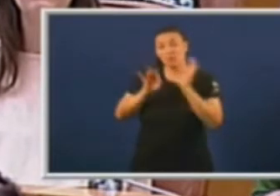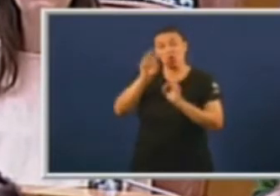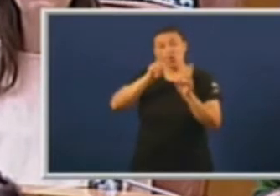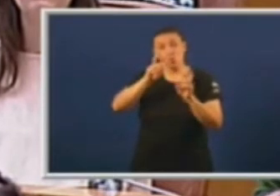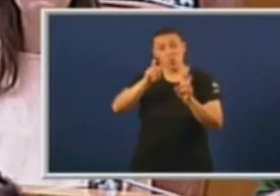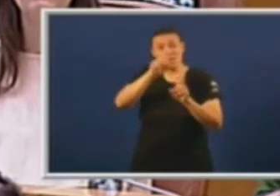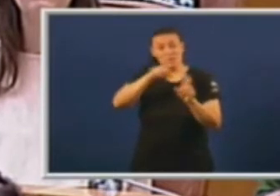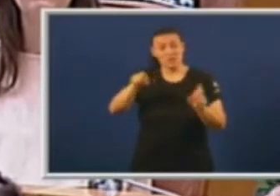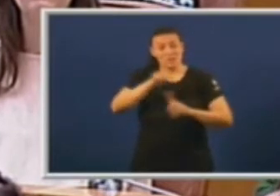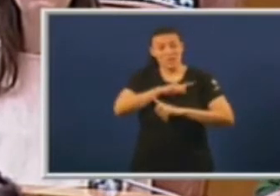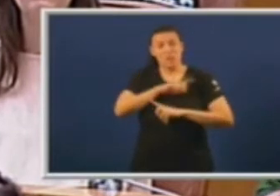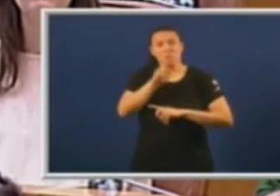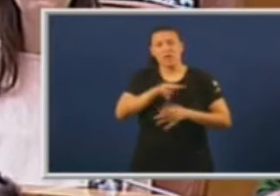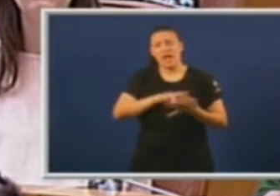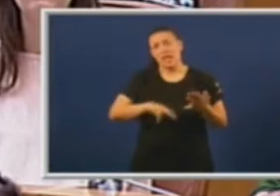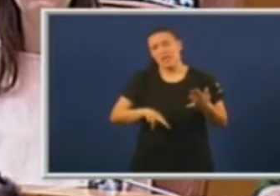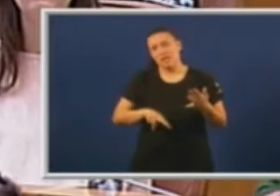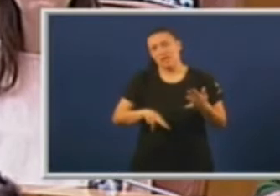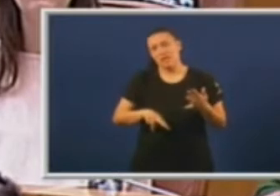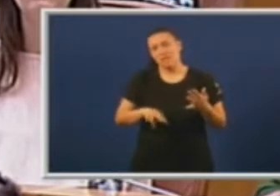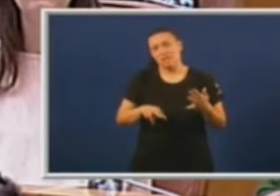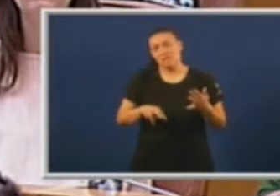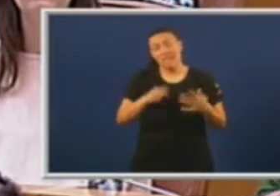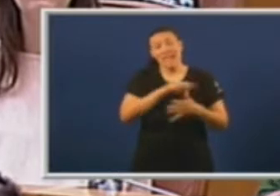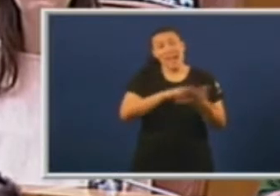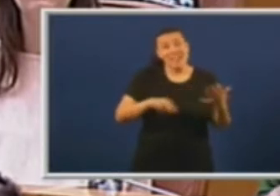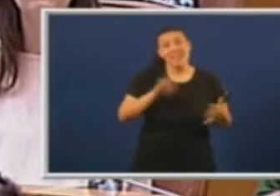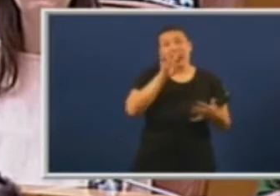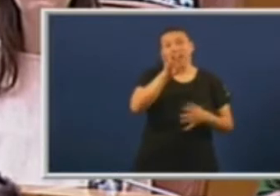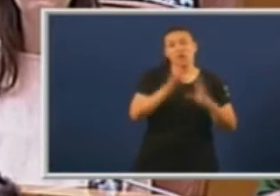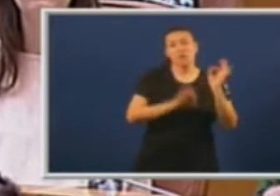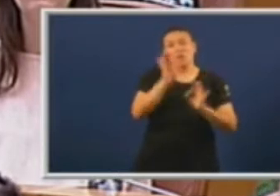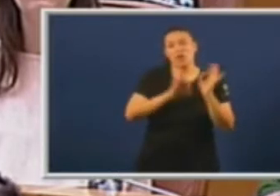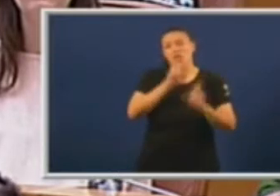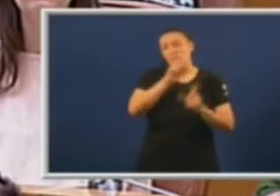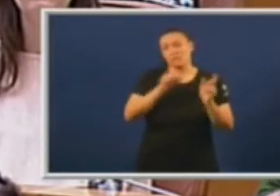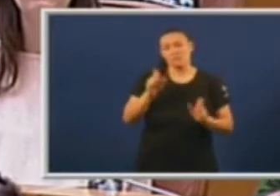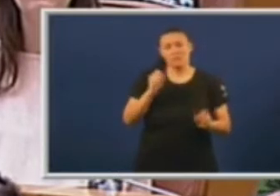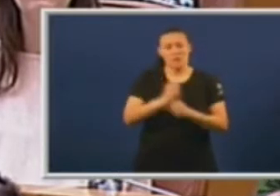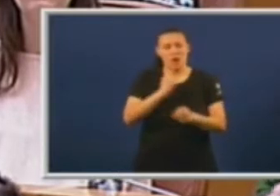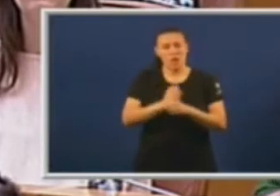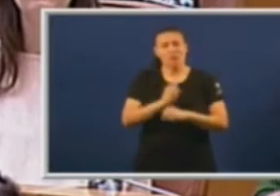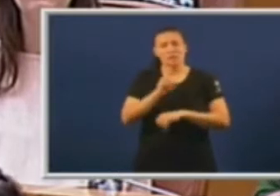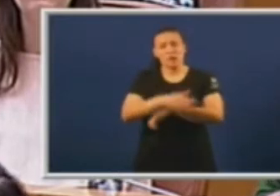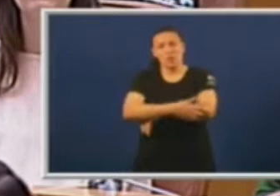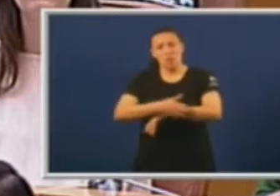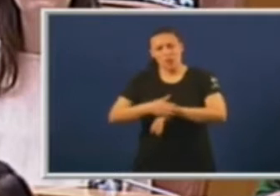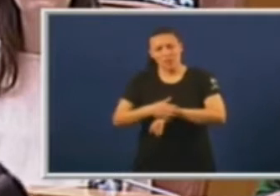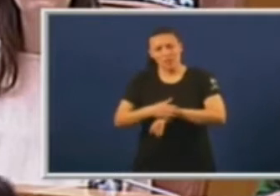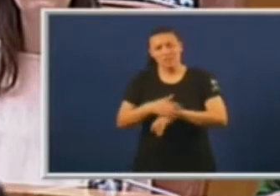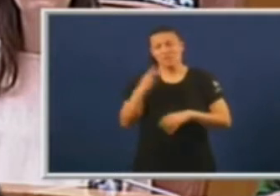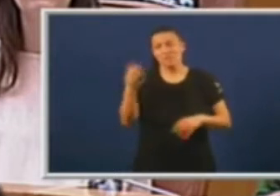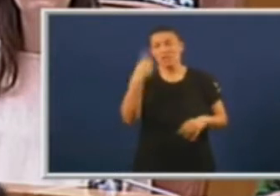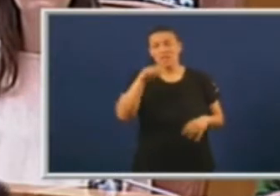son galegos. Hai en Galiza un 14% de traballadores que son pobres e temos